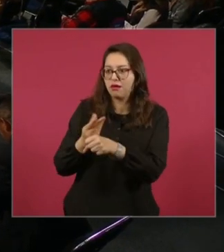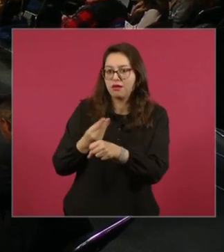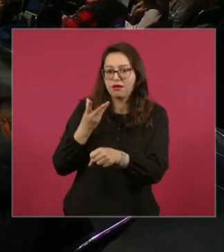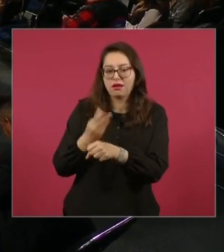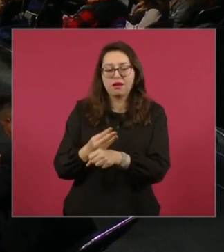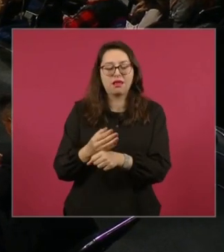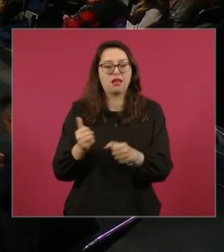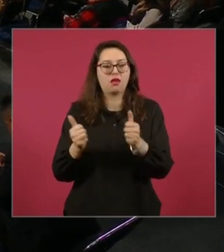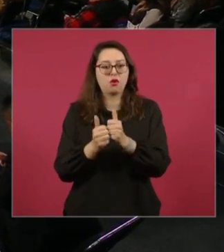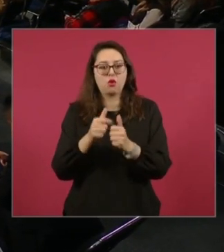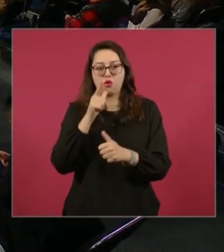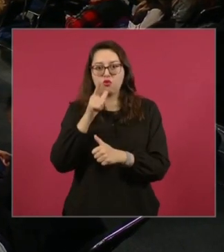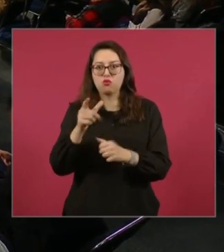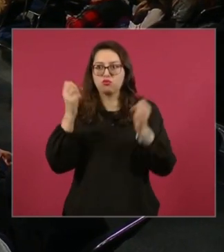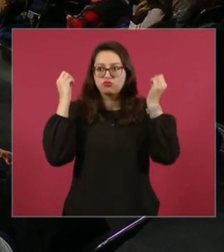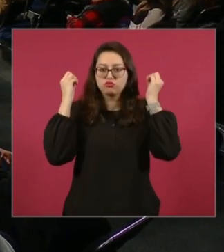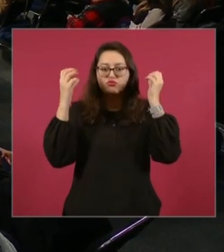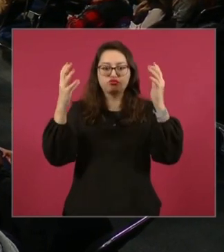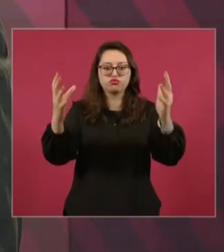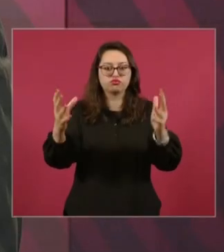con luminarias,